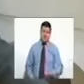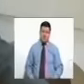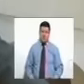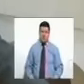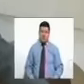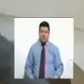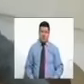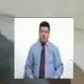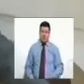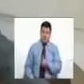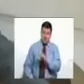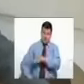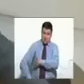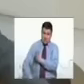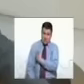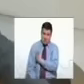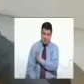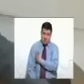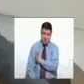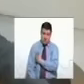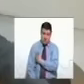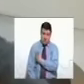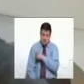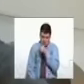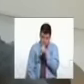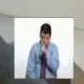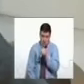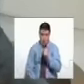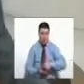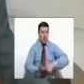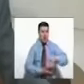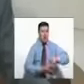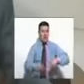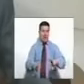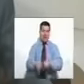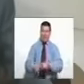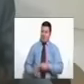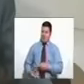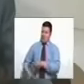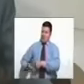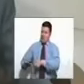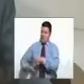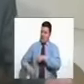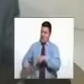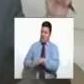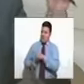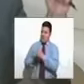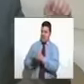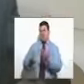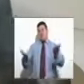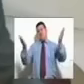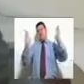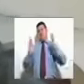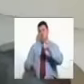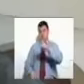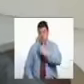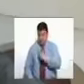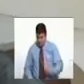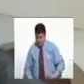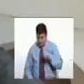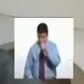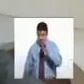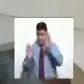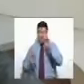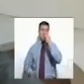porque hoy solamente como ministro le reparte contratos a su hermano. Hombre, si usted llega a la